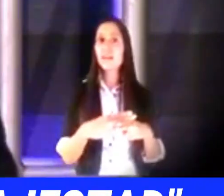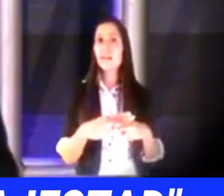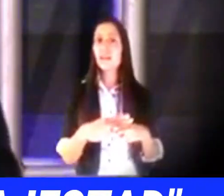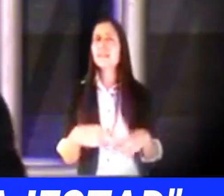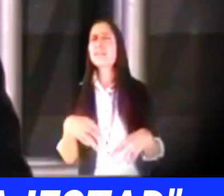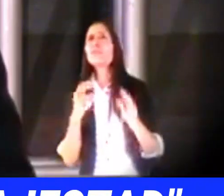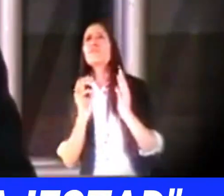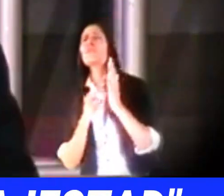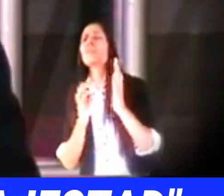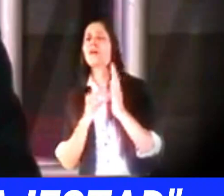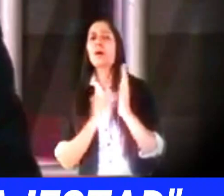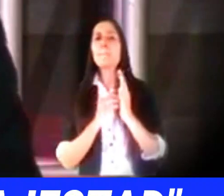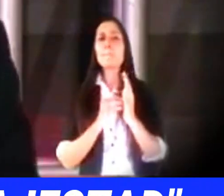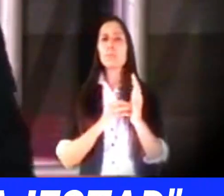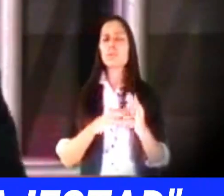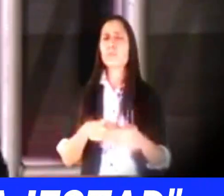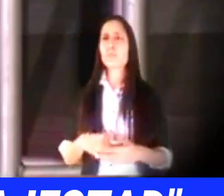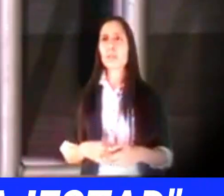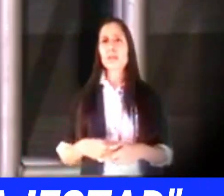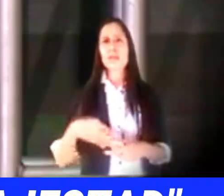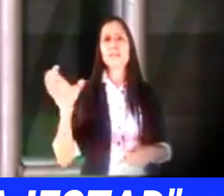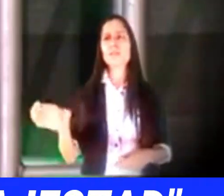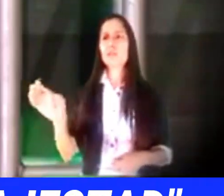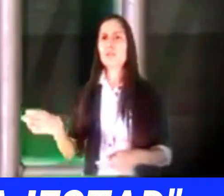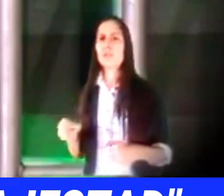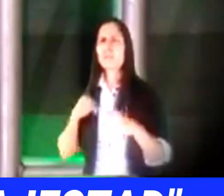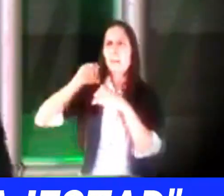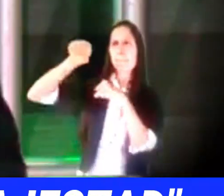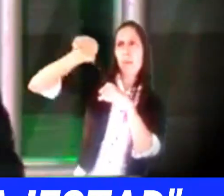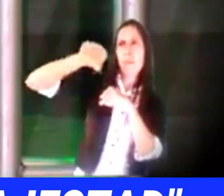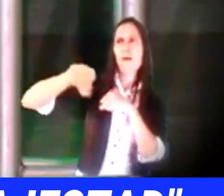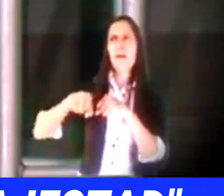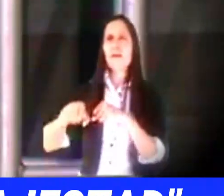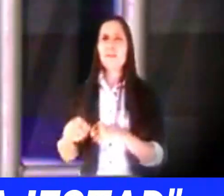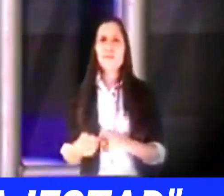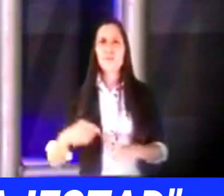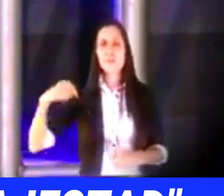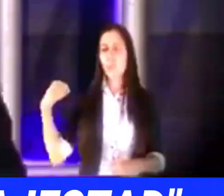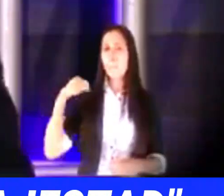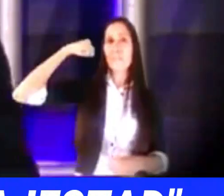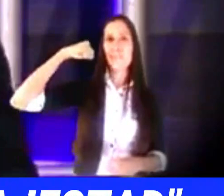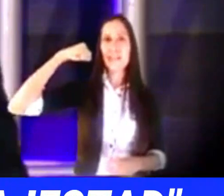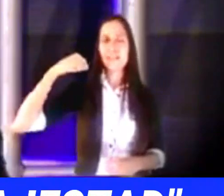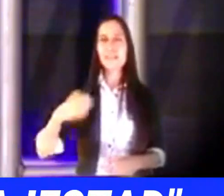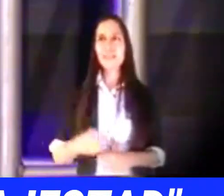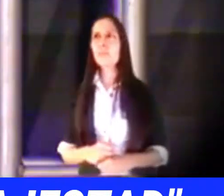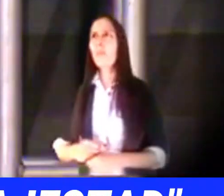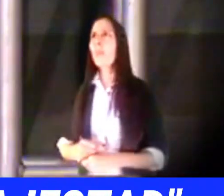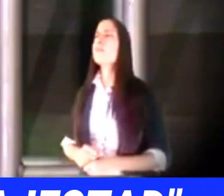una corona, cuando logran llegar a cierto nivel, dice